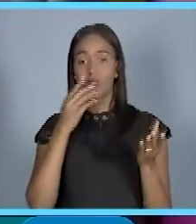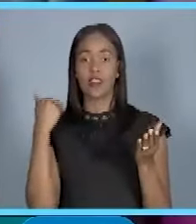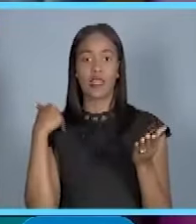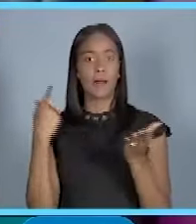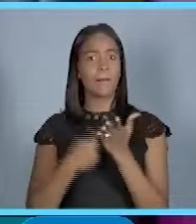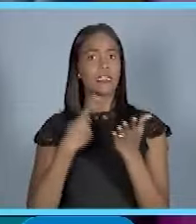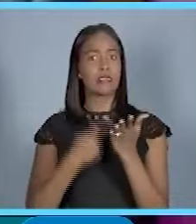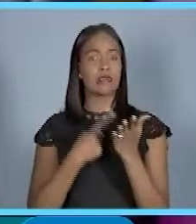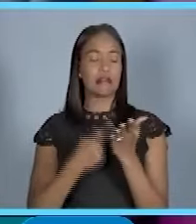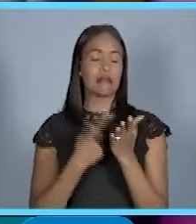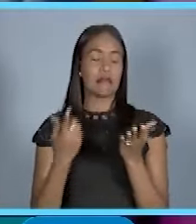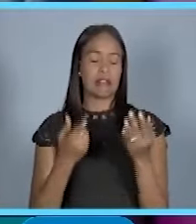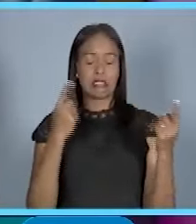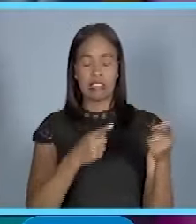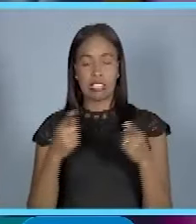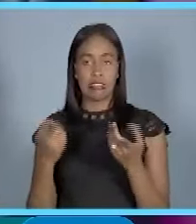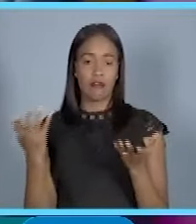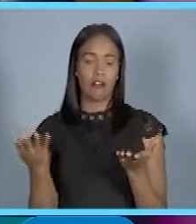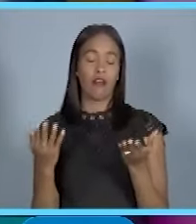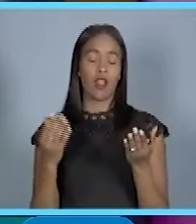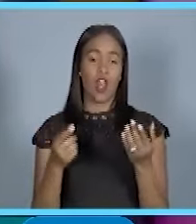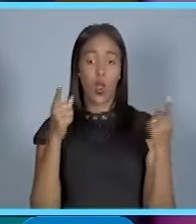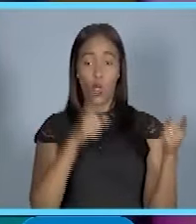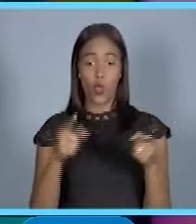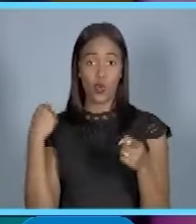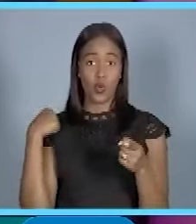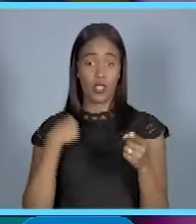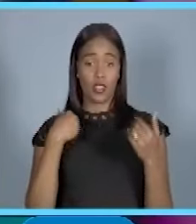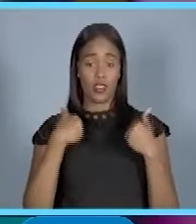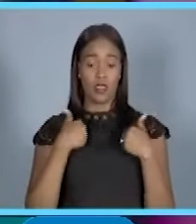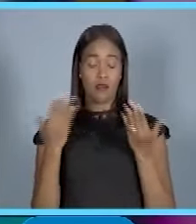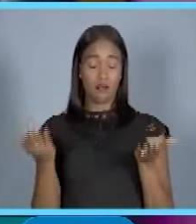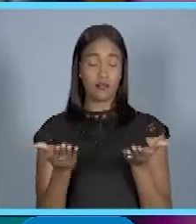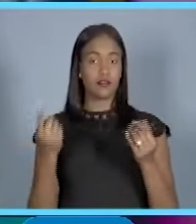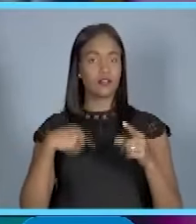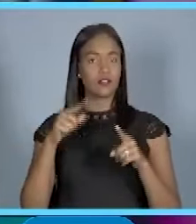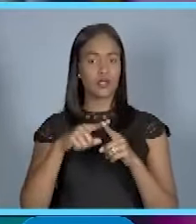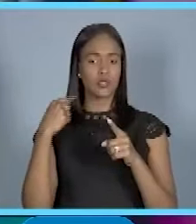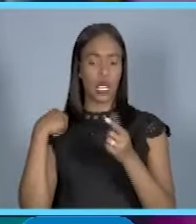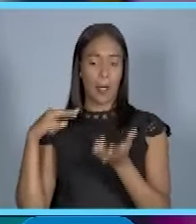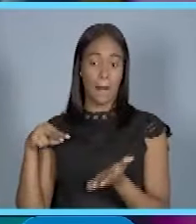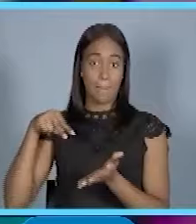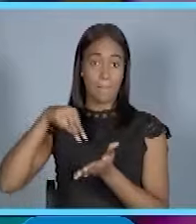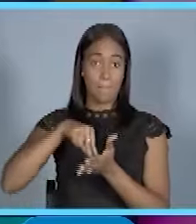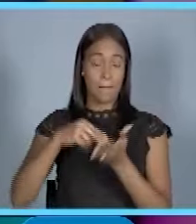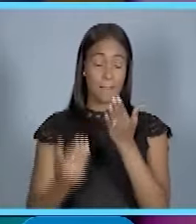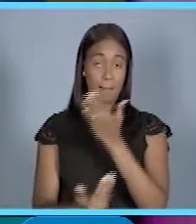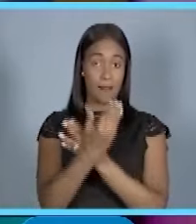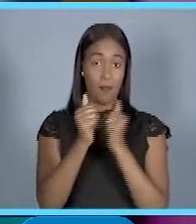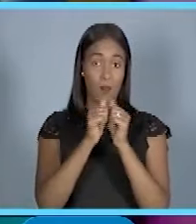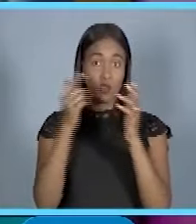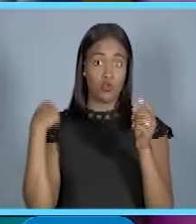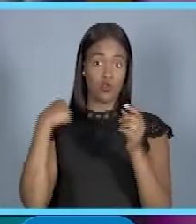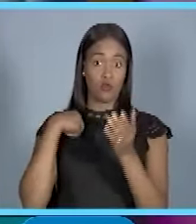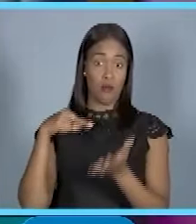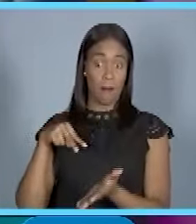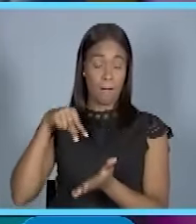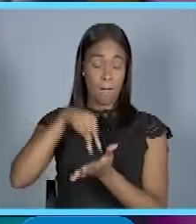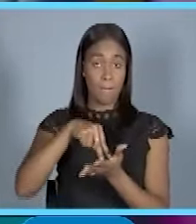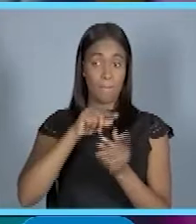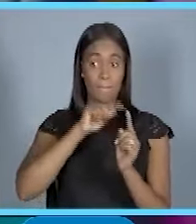por desapercibido las cosas que tenemos delante de nuestro. Cuando yo me levanto por la mañana, muchos de nosotros nos levantamos, que vamos